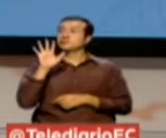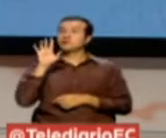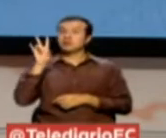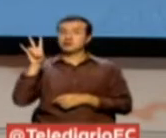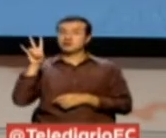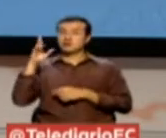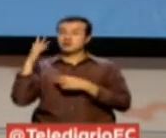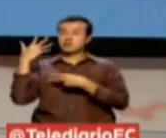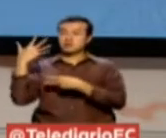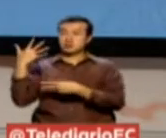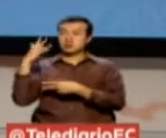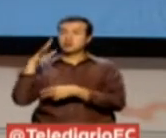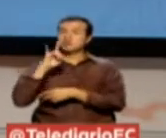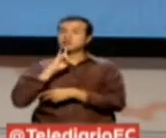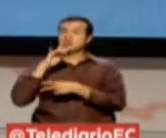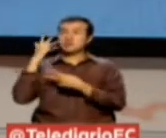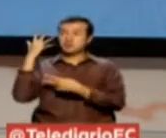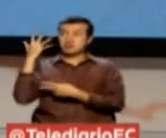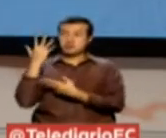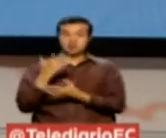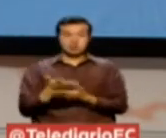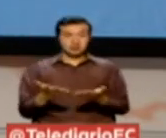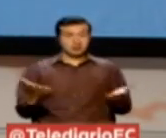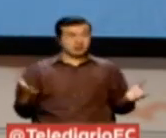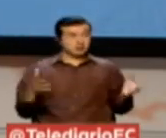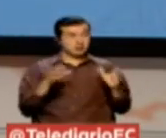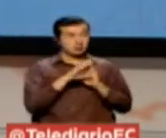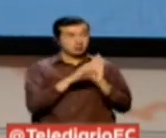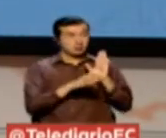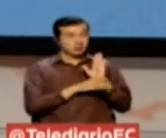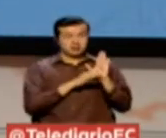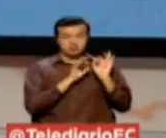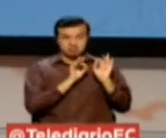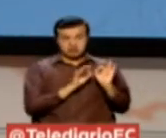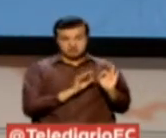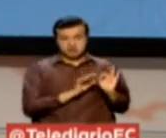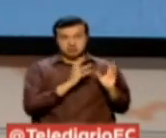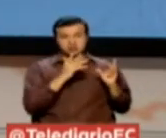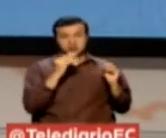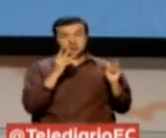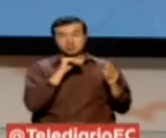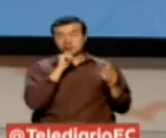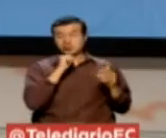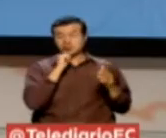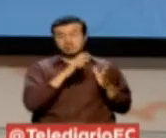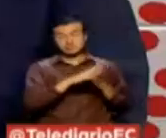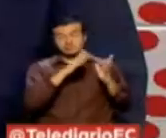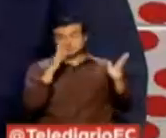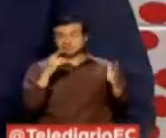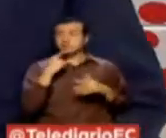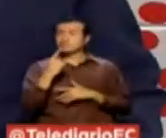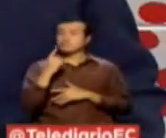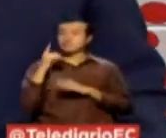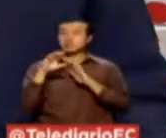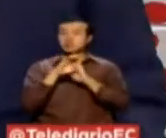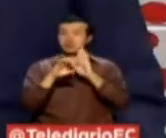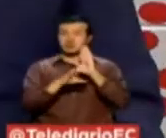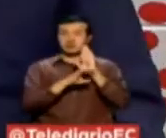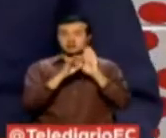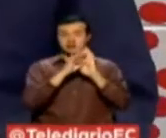7. Es decir, nada ha estado bien hecho, ahí hay mucho por hacer. Habla usted de las enmiendas,